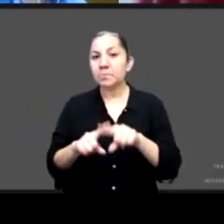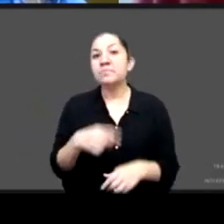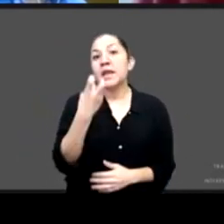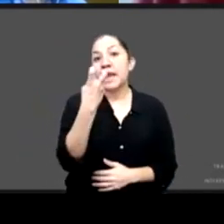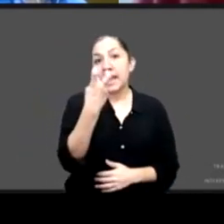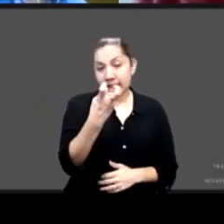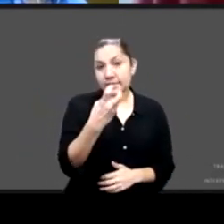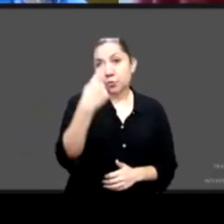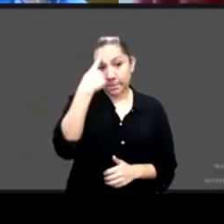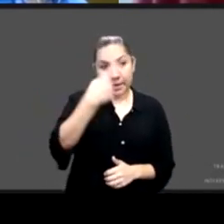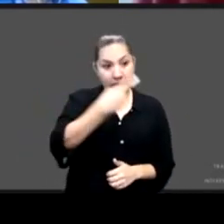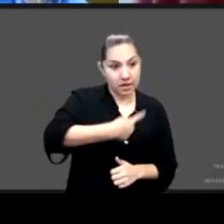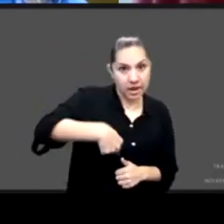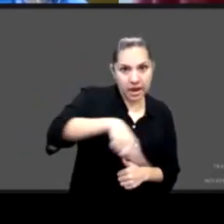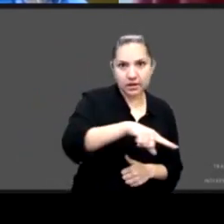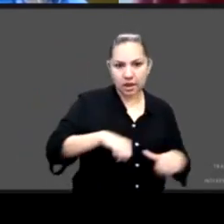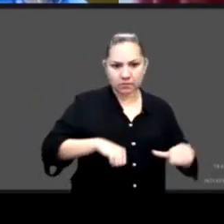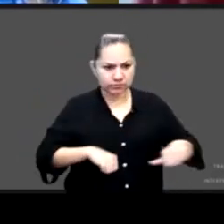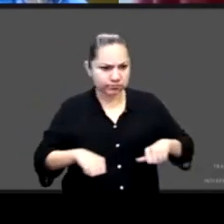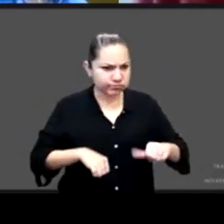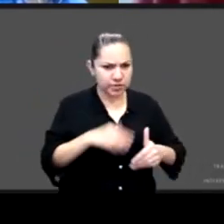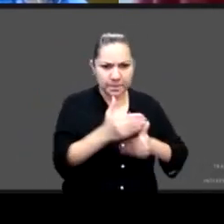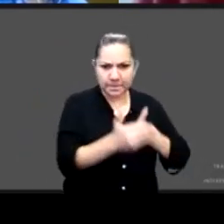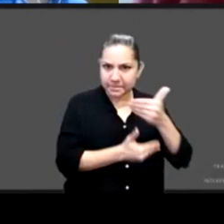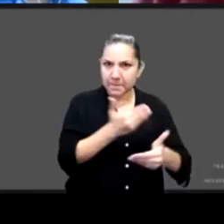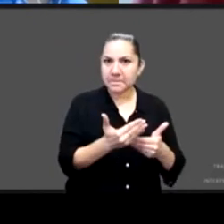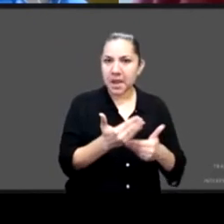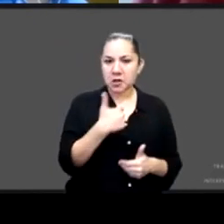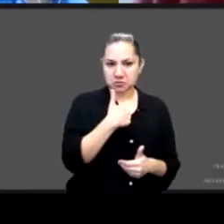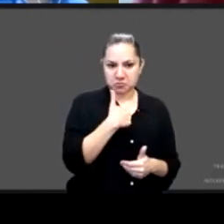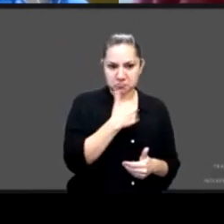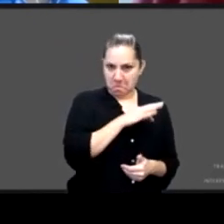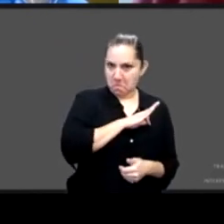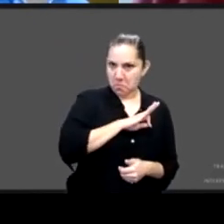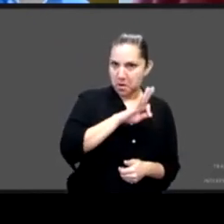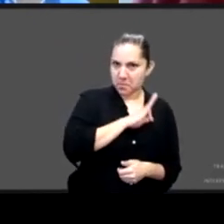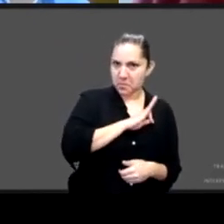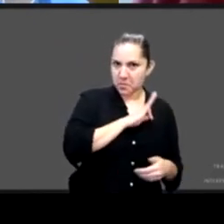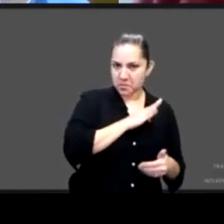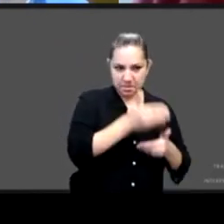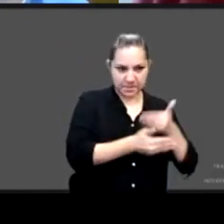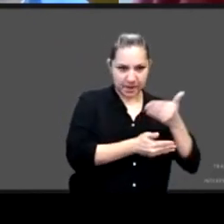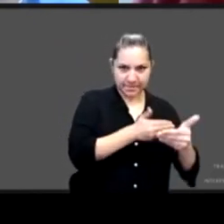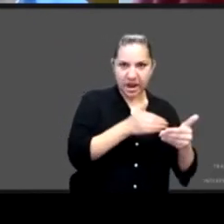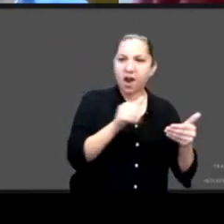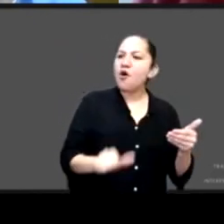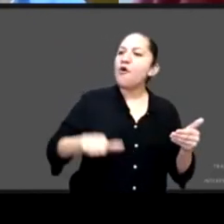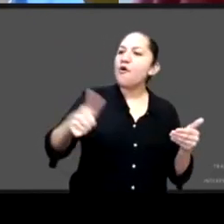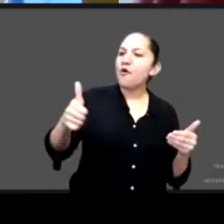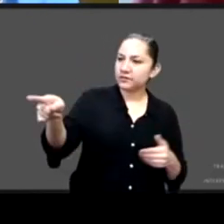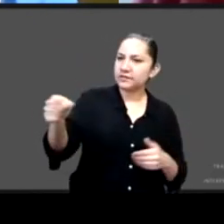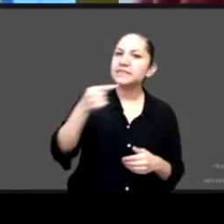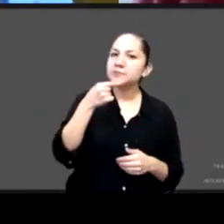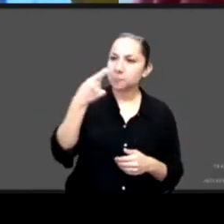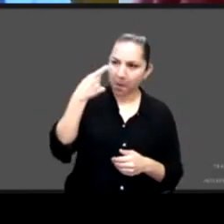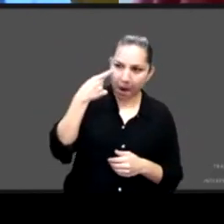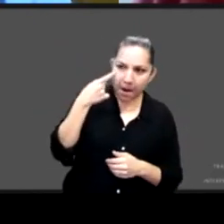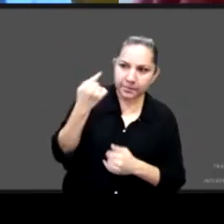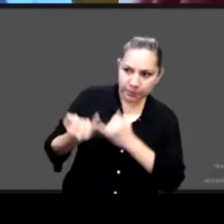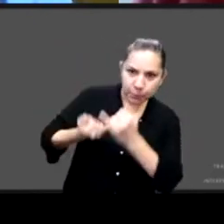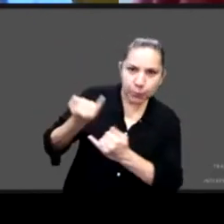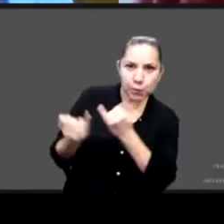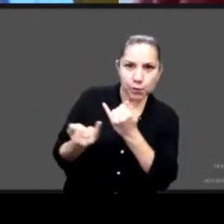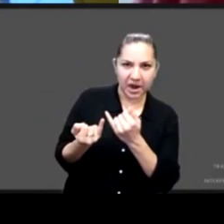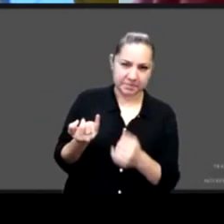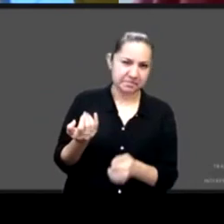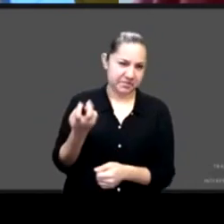esos retos y desafiar a otros niños a través de las propias redes, ¿no? Vitamina C, como